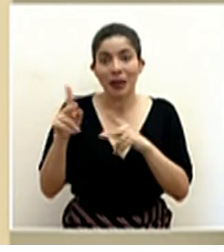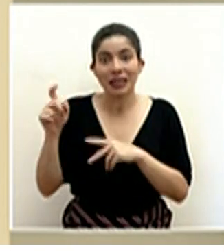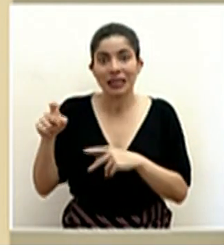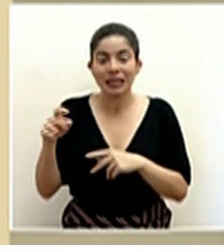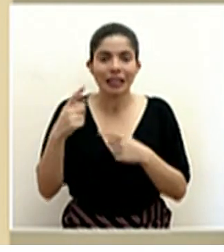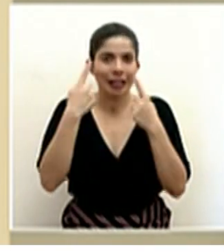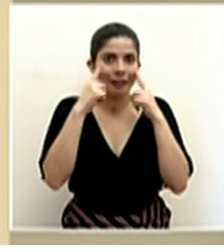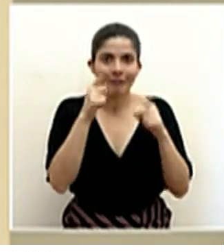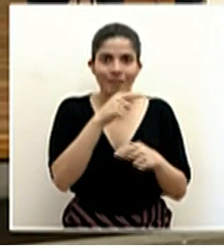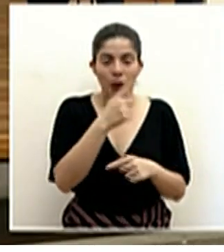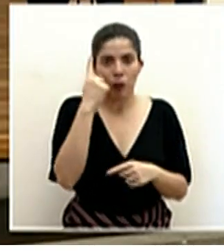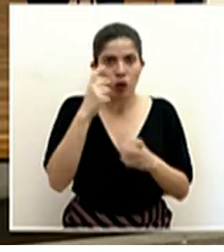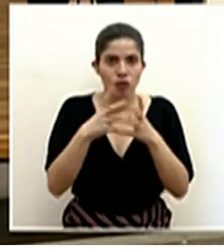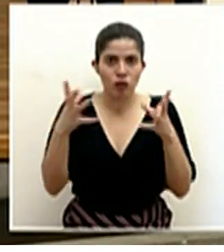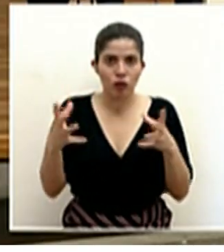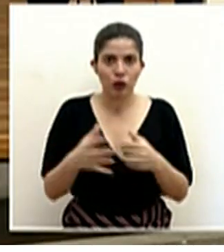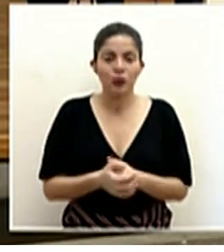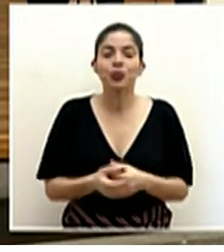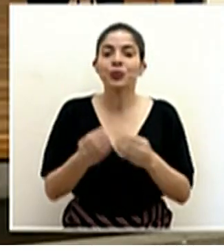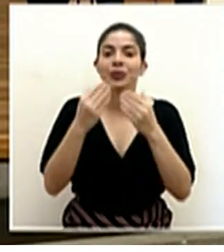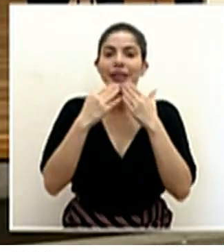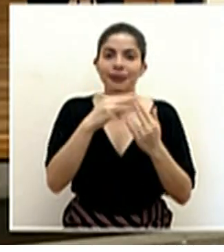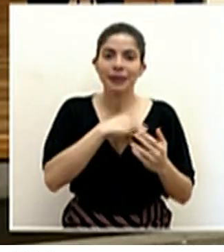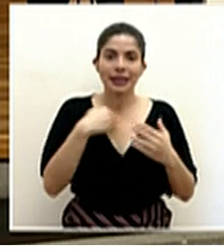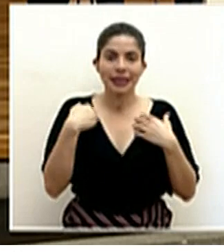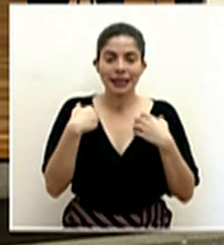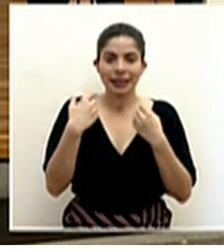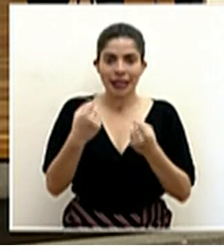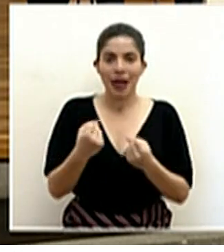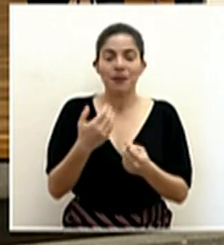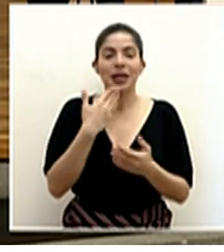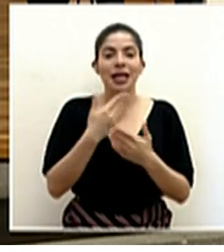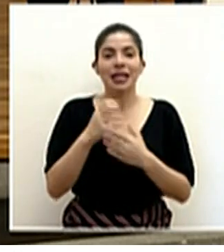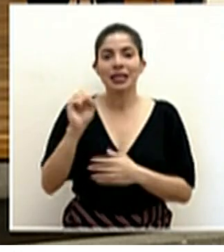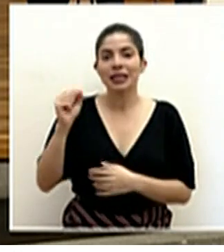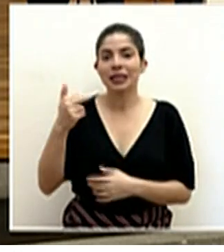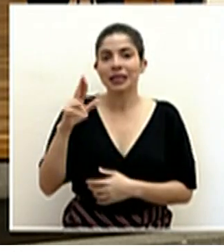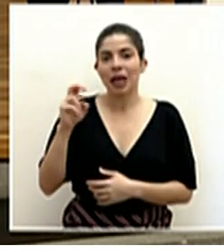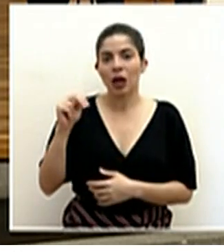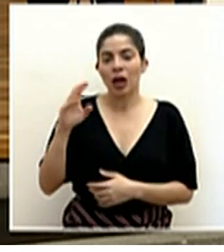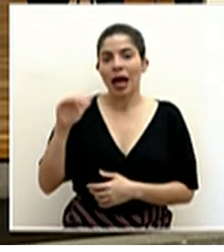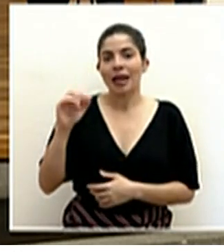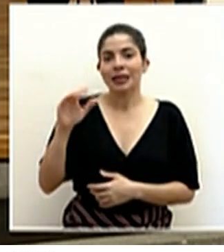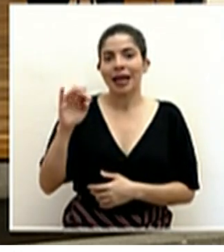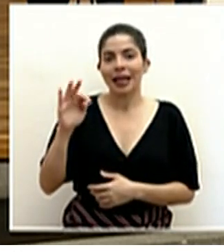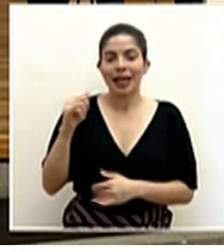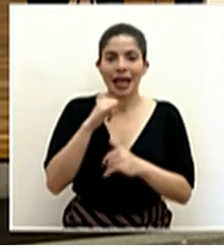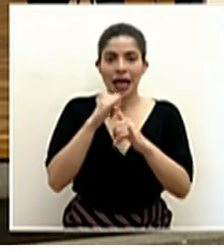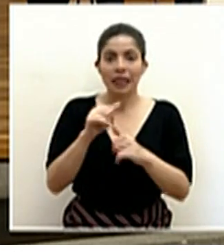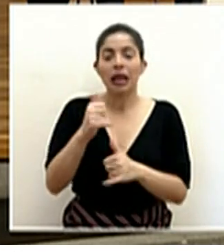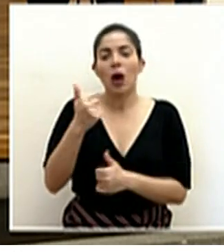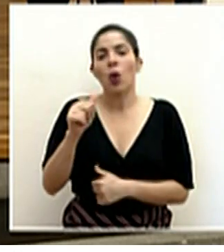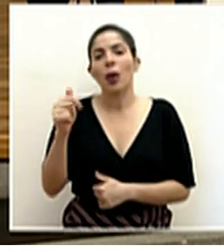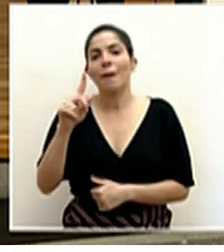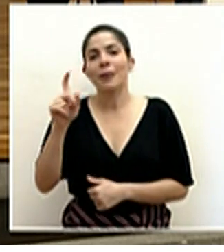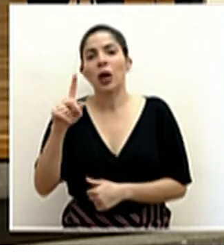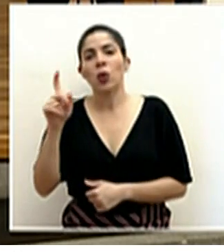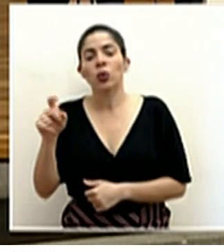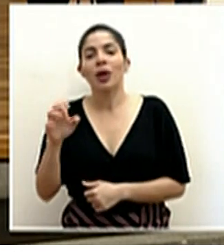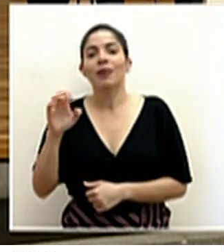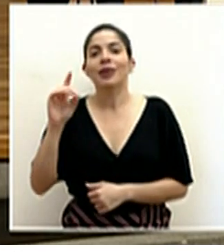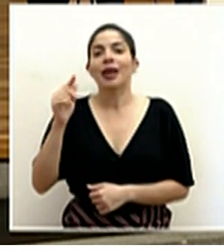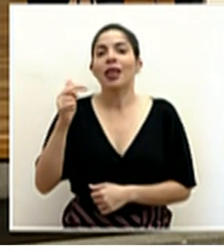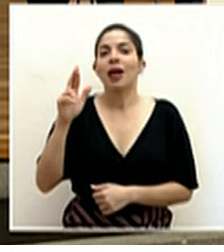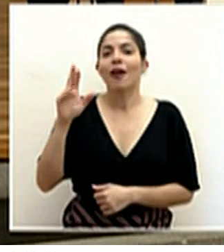necesitar. Muchas gracias al ministro de Salud. Gracias a Sharon Cascante de Diario Extra. Escuchamos las consultas del colega don